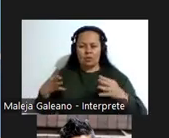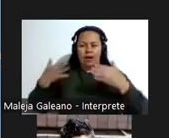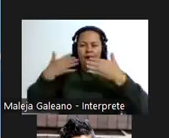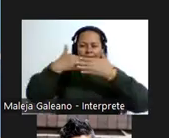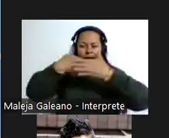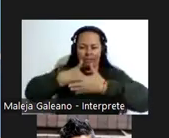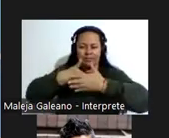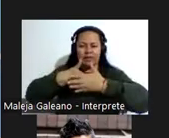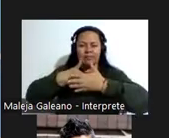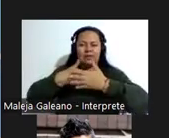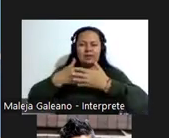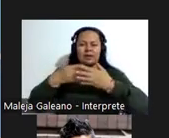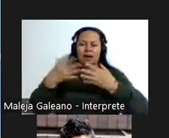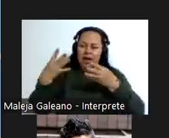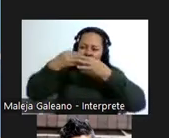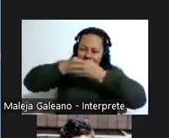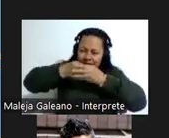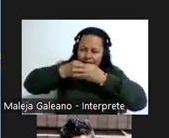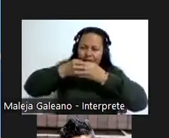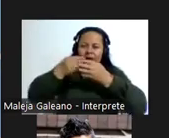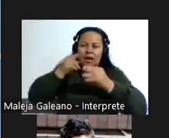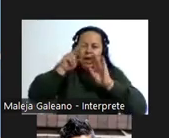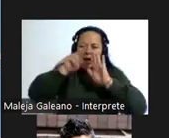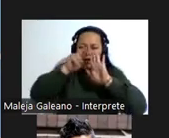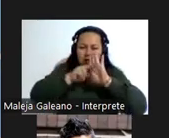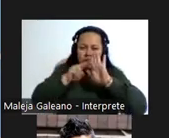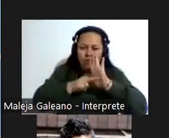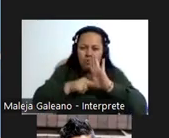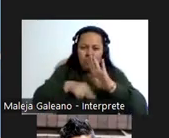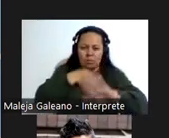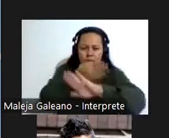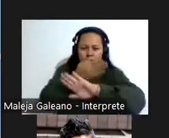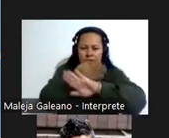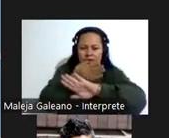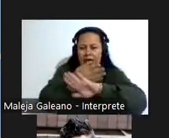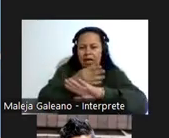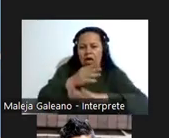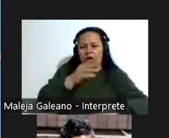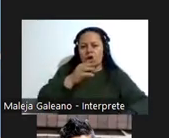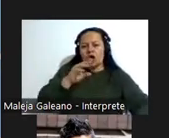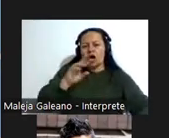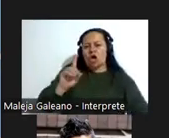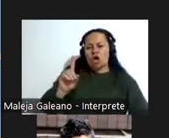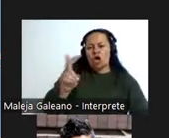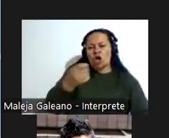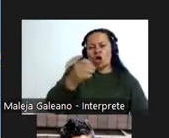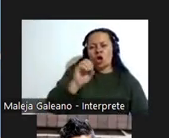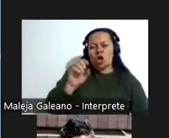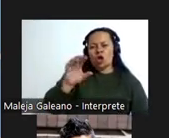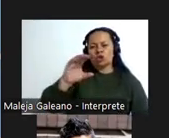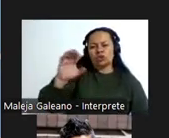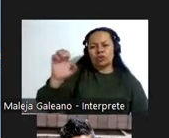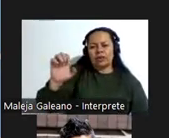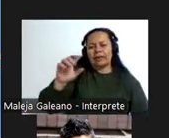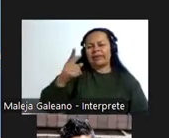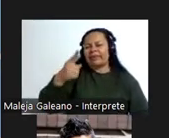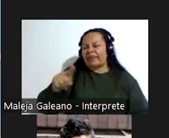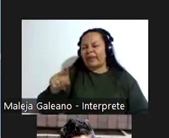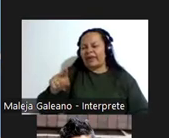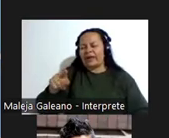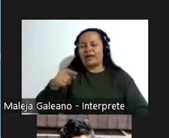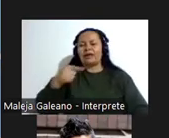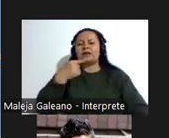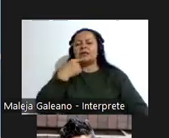Yo creo que la apuesta por el goce de, puntos suspensivos, no sé ustedes el goce de qué quieren poner